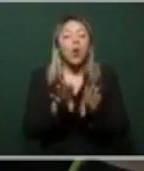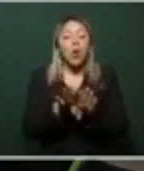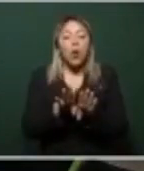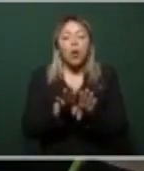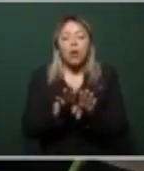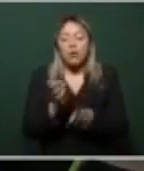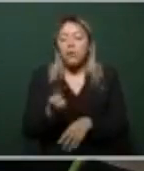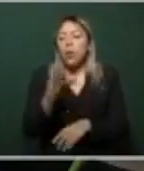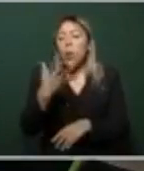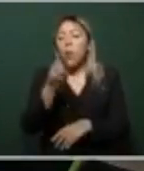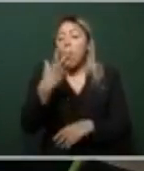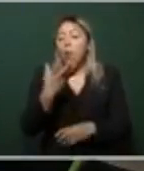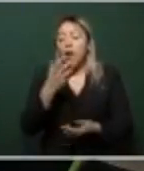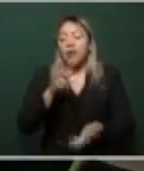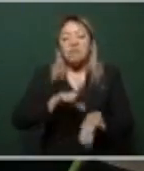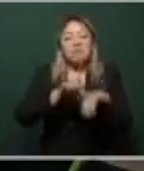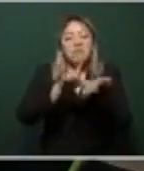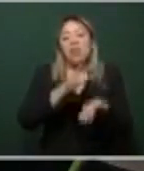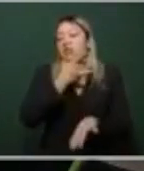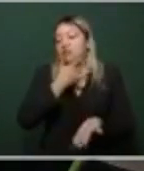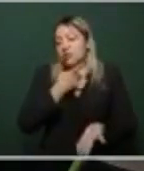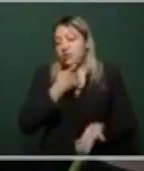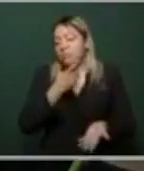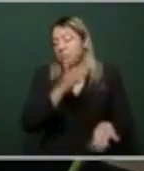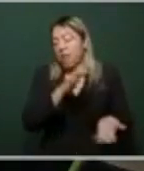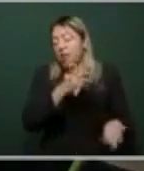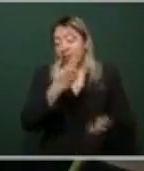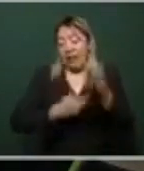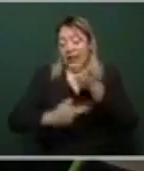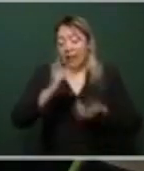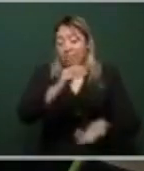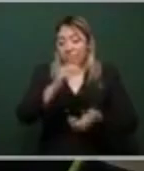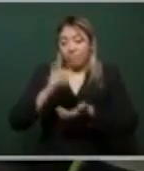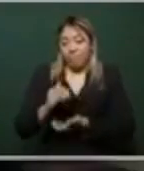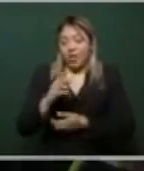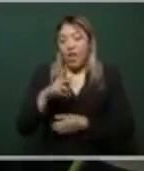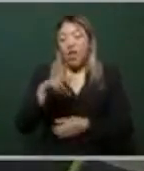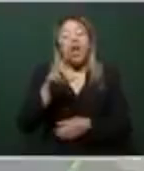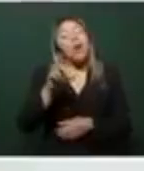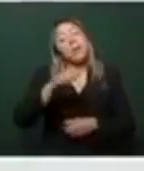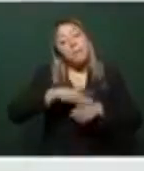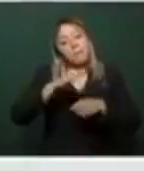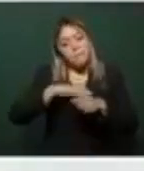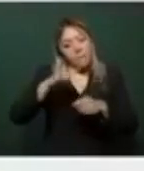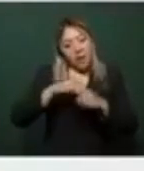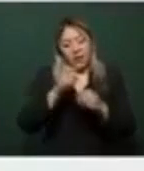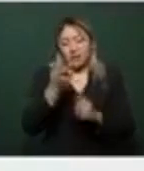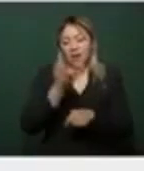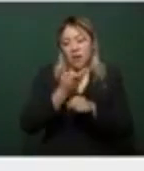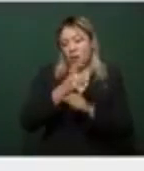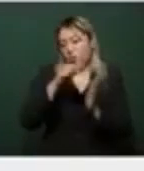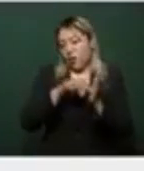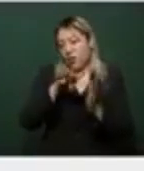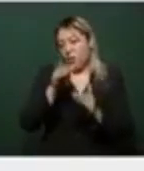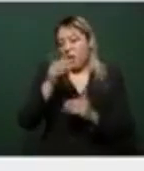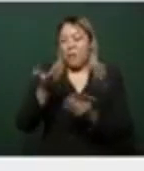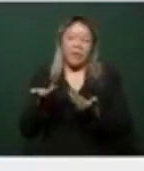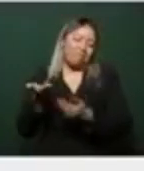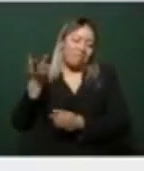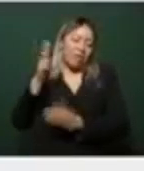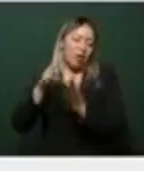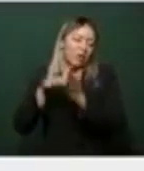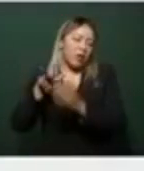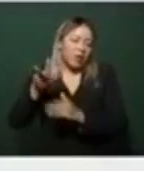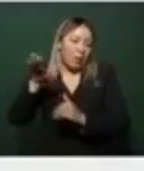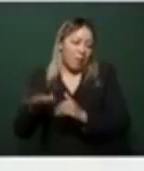han recuperado, un 217% más de lo que se hizo el año pasado. Y como mencionaba el señor gobernador,